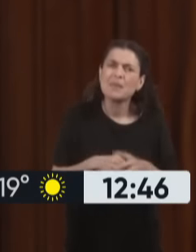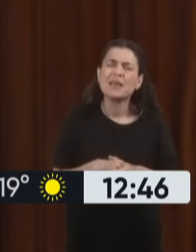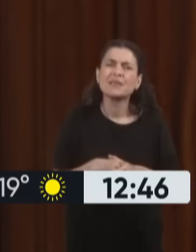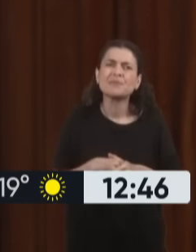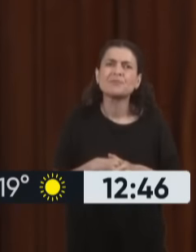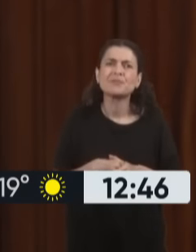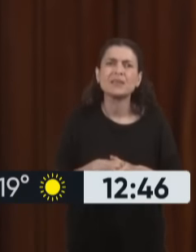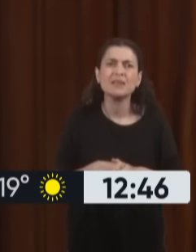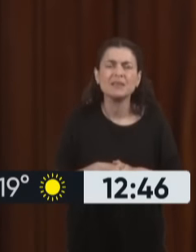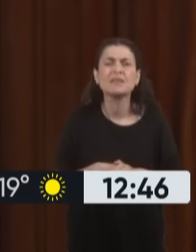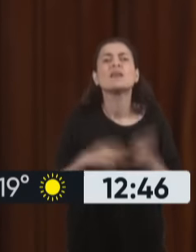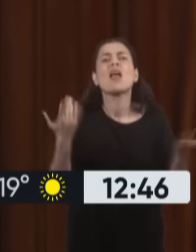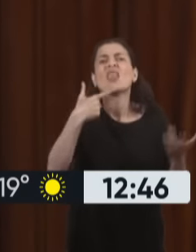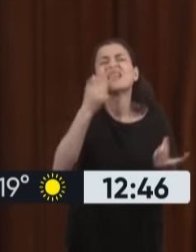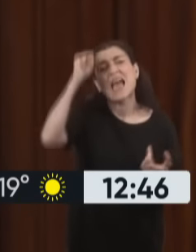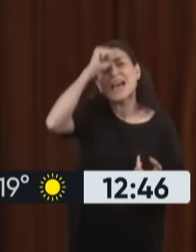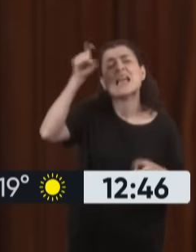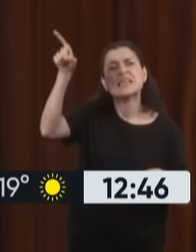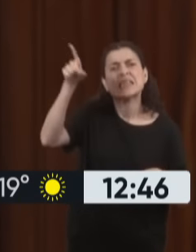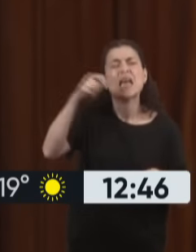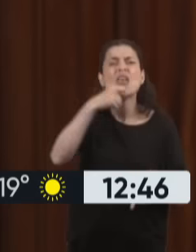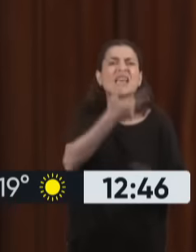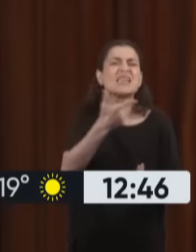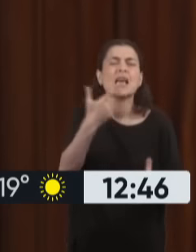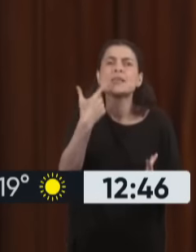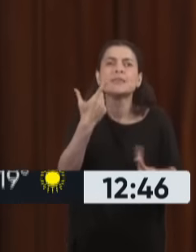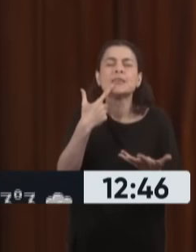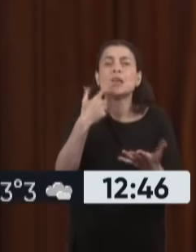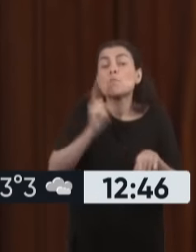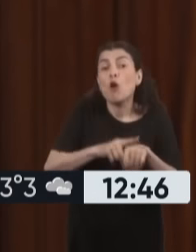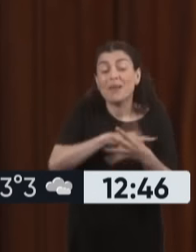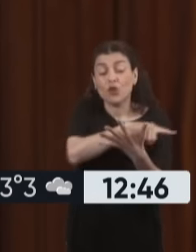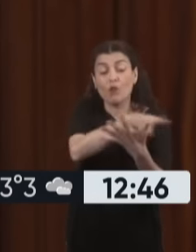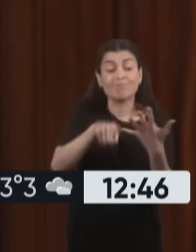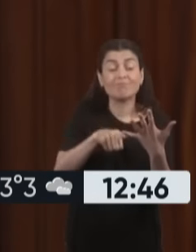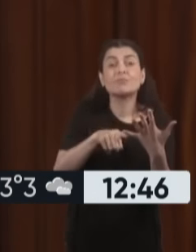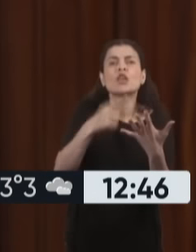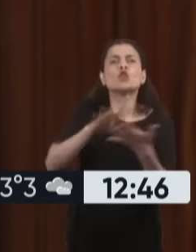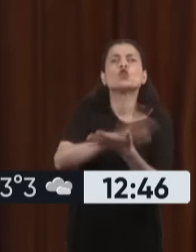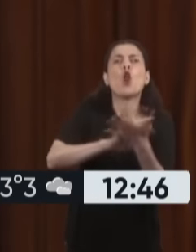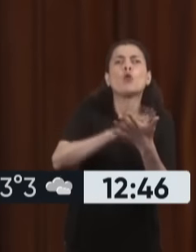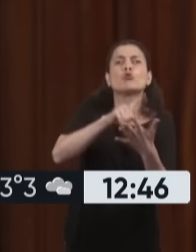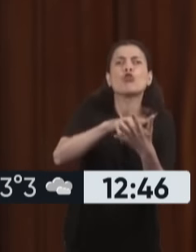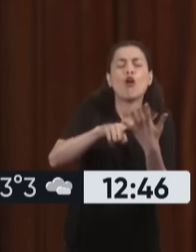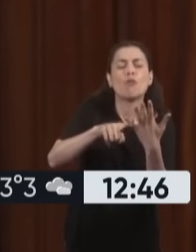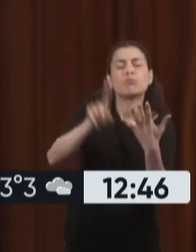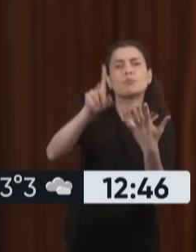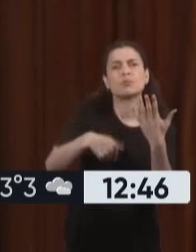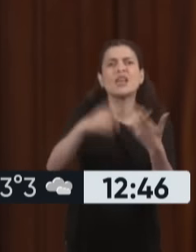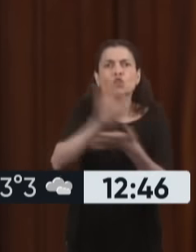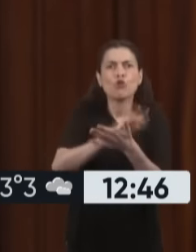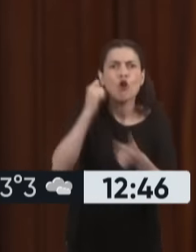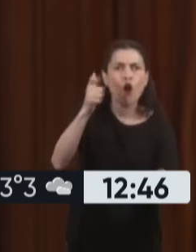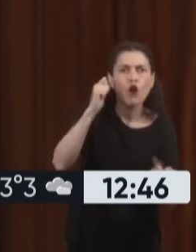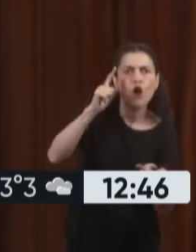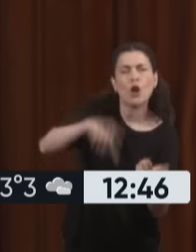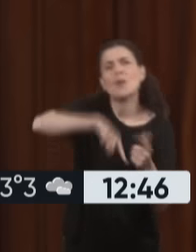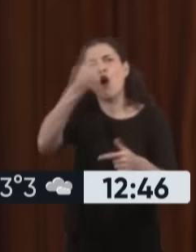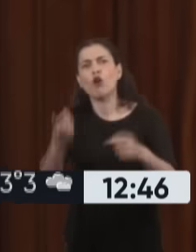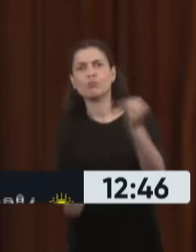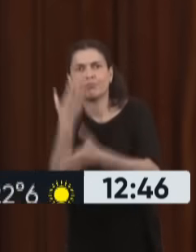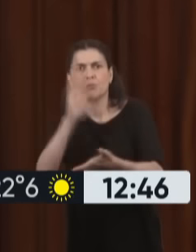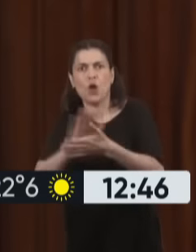mitología griega, cuando cortás una cabeza de este monstruo, aparece otra. La sexta cabeza del monstruo vendría a ser lo que